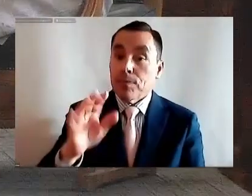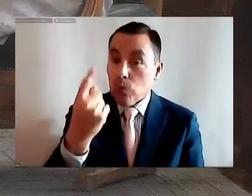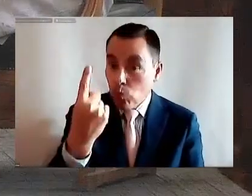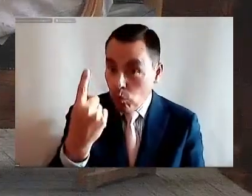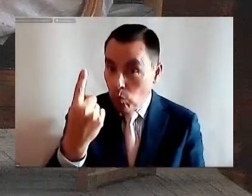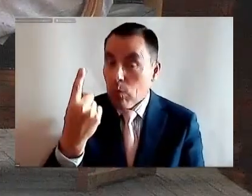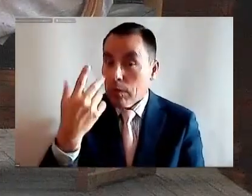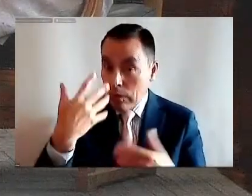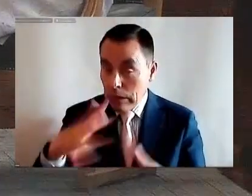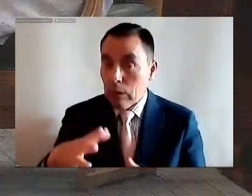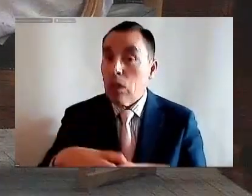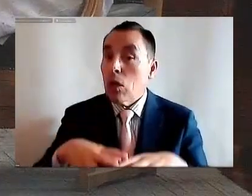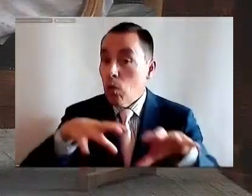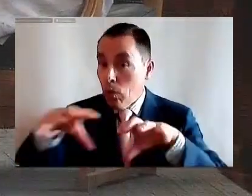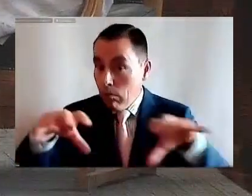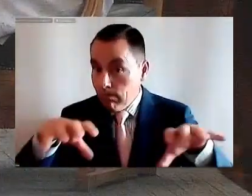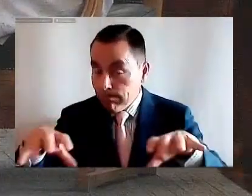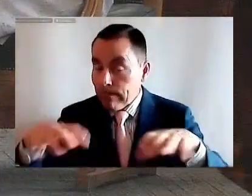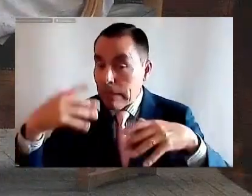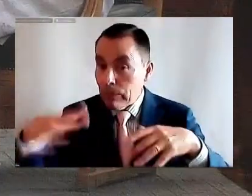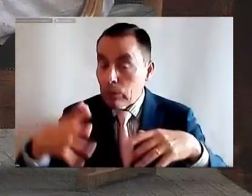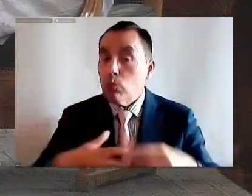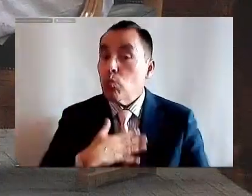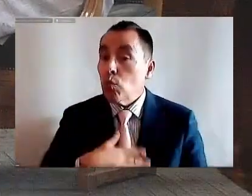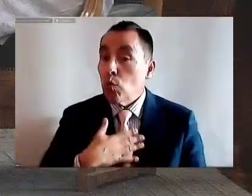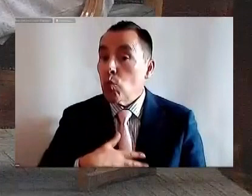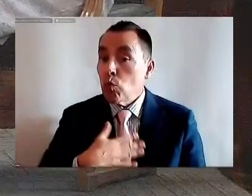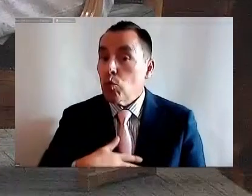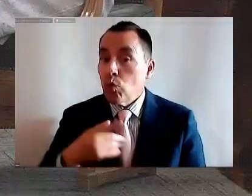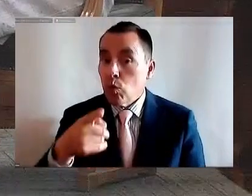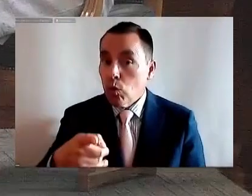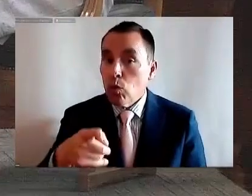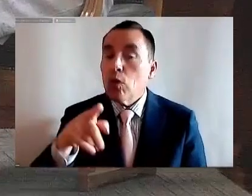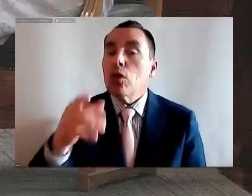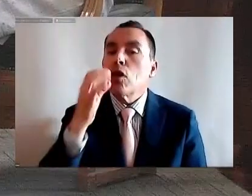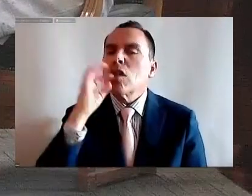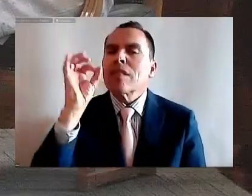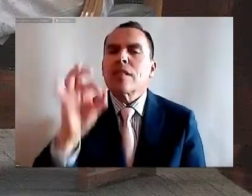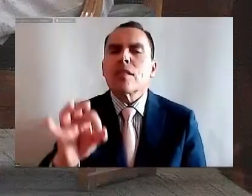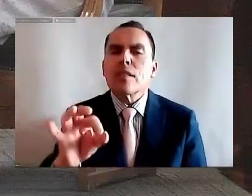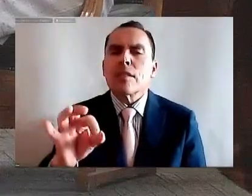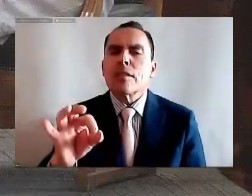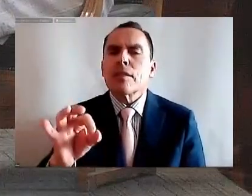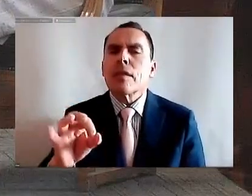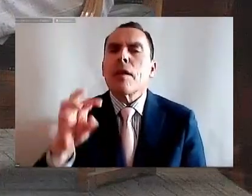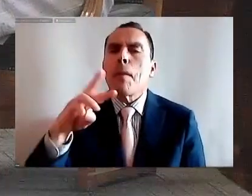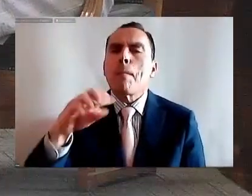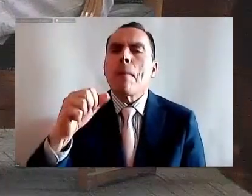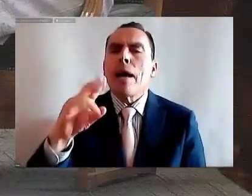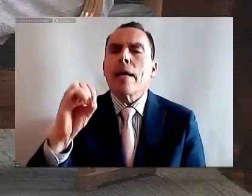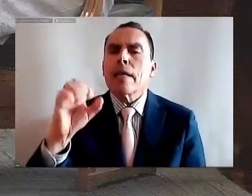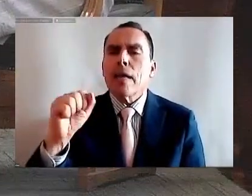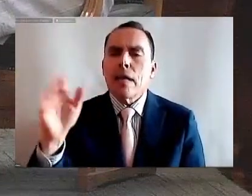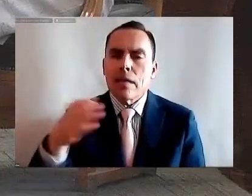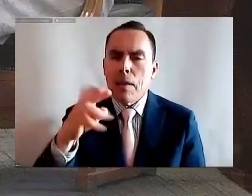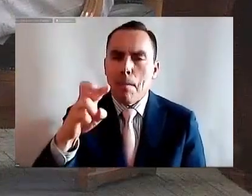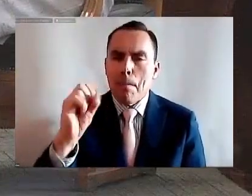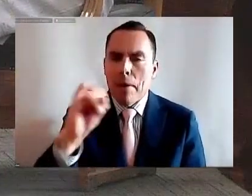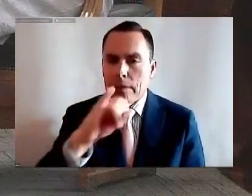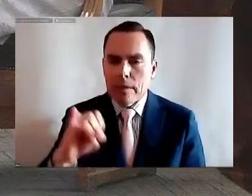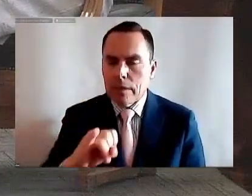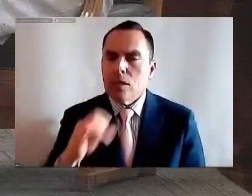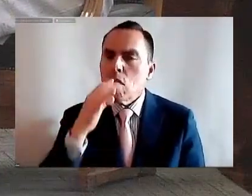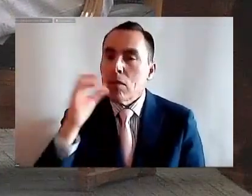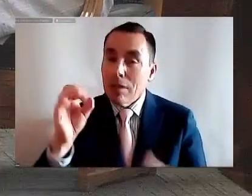que yo creo que a mí me gustó mucho de lo que dijo María Paz y que lo leí en el